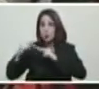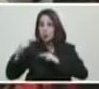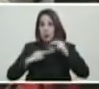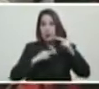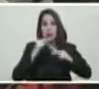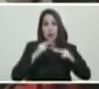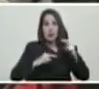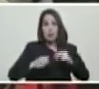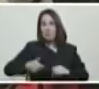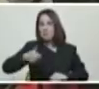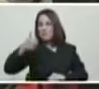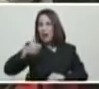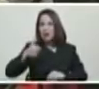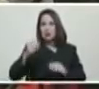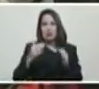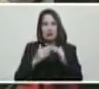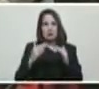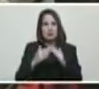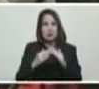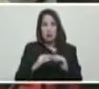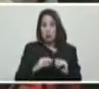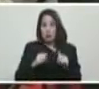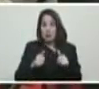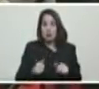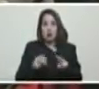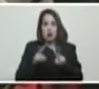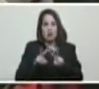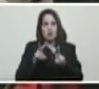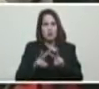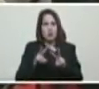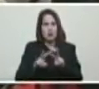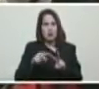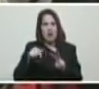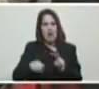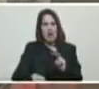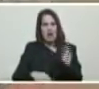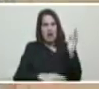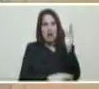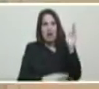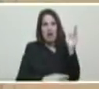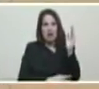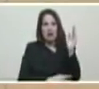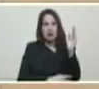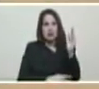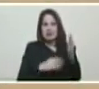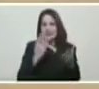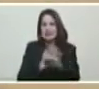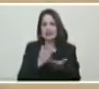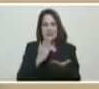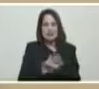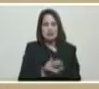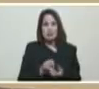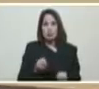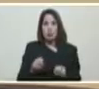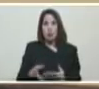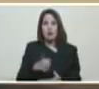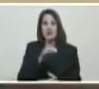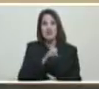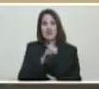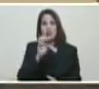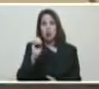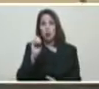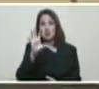desde que se inició la gran misión vivienda Venezuela aquí en el estado Lara llevamos 105,000